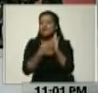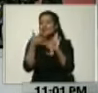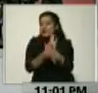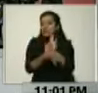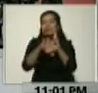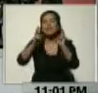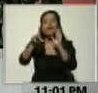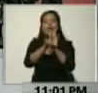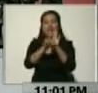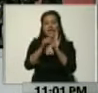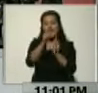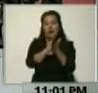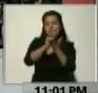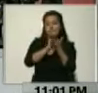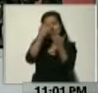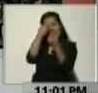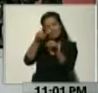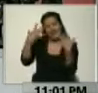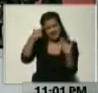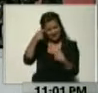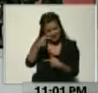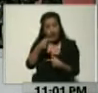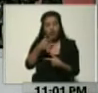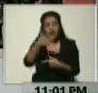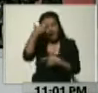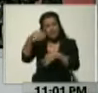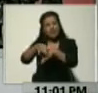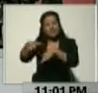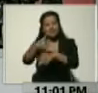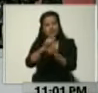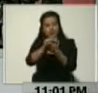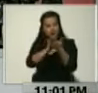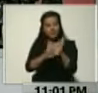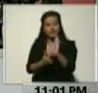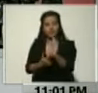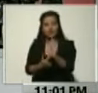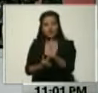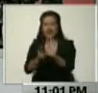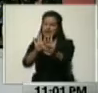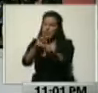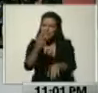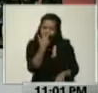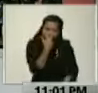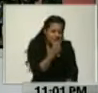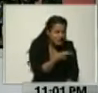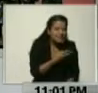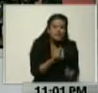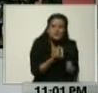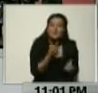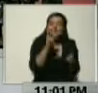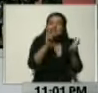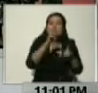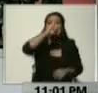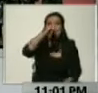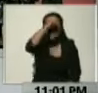criminal. Ya va, vale, que estoy intrigado con esto de Julio Borges. ¿Ah?